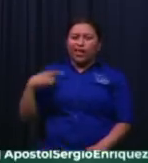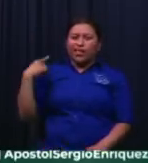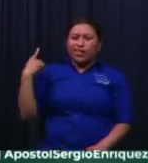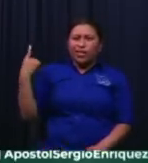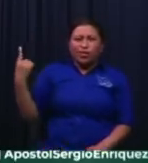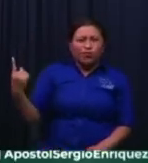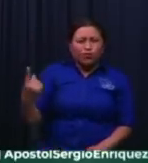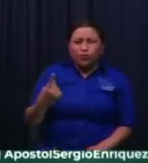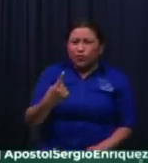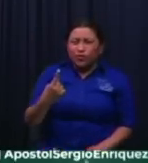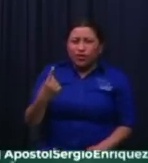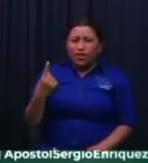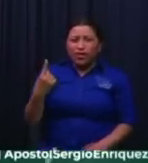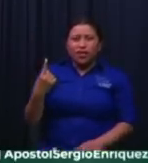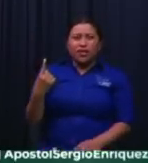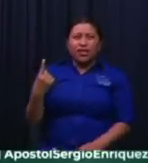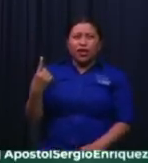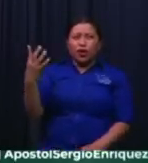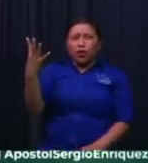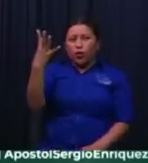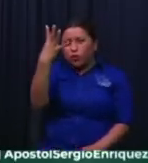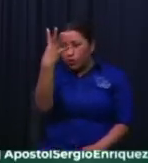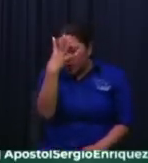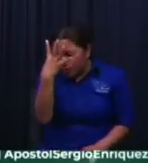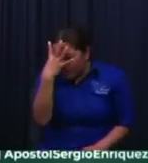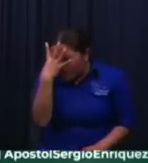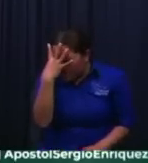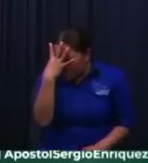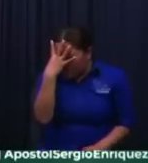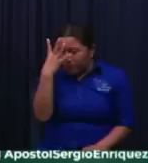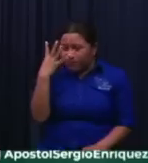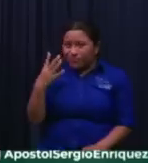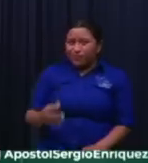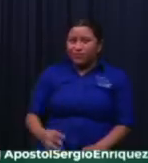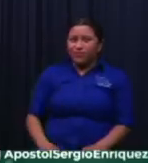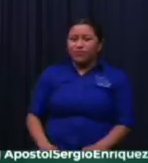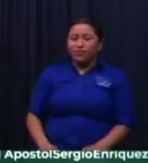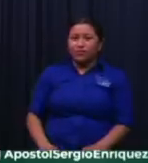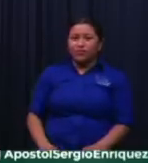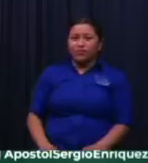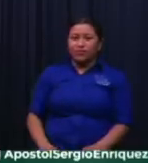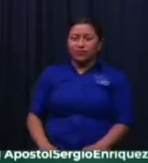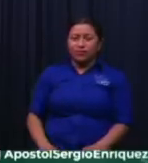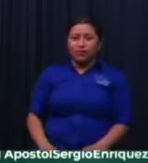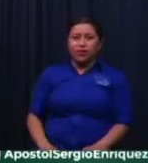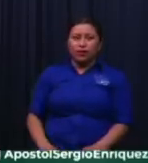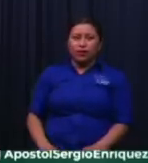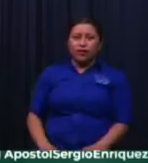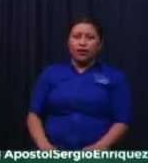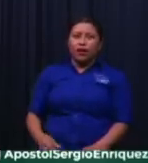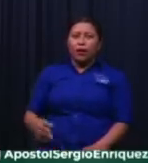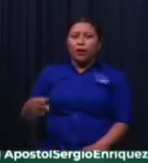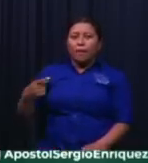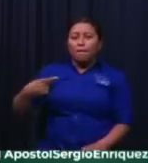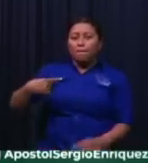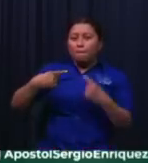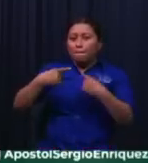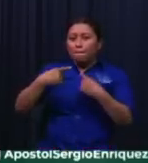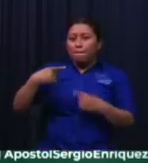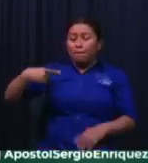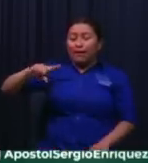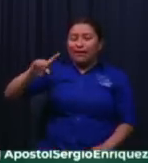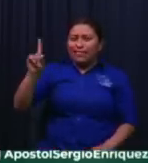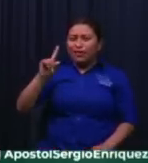tal hostilidad de los pecadores contra sí mismo, para que no os canséis ni